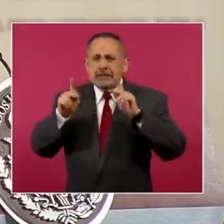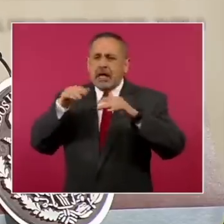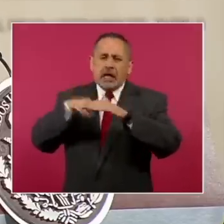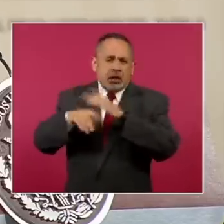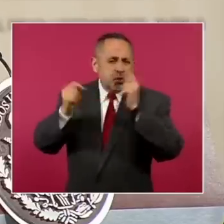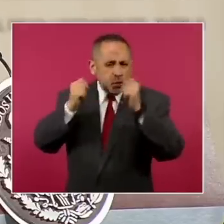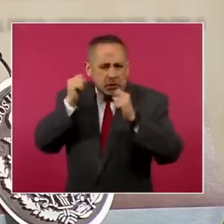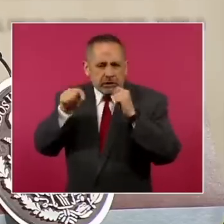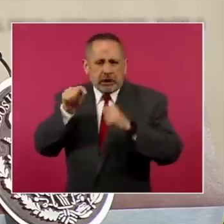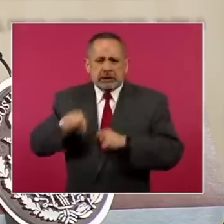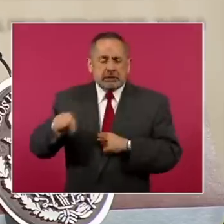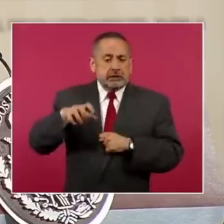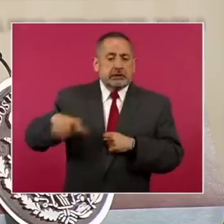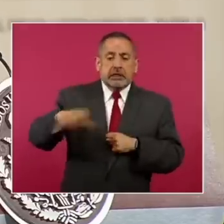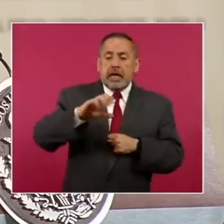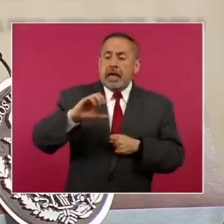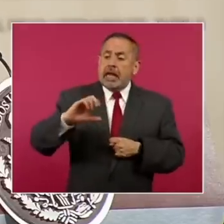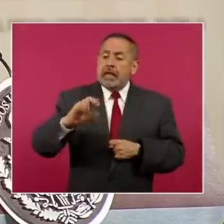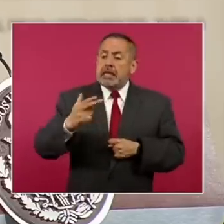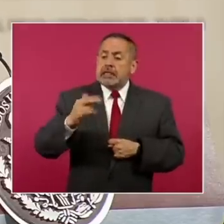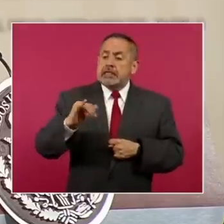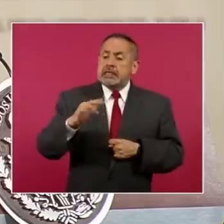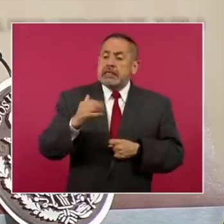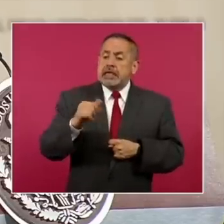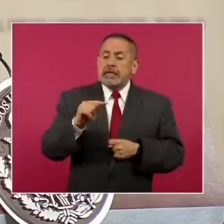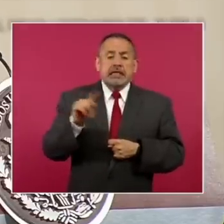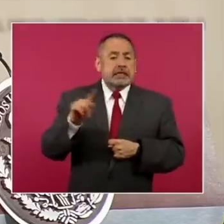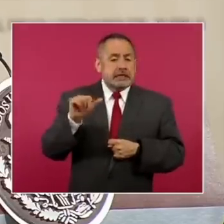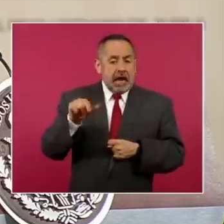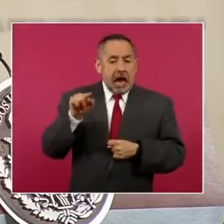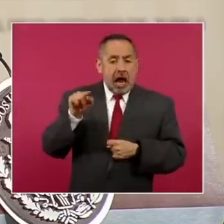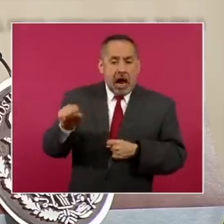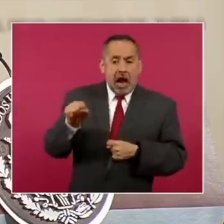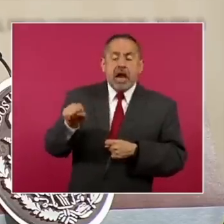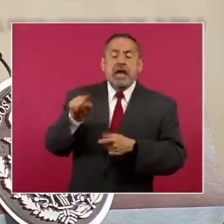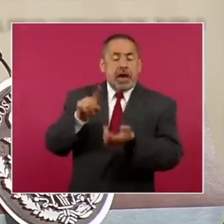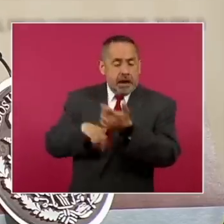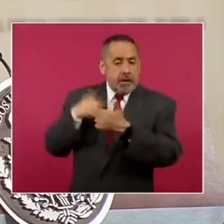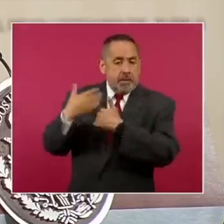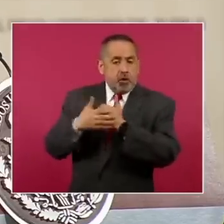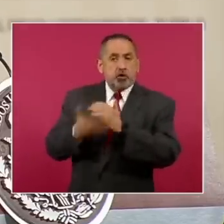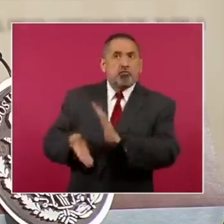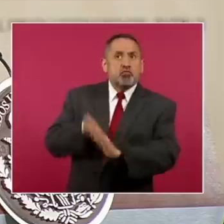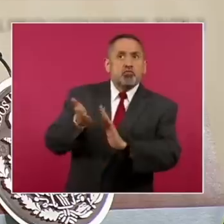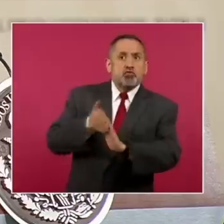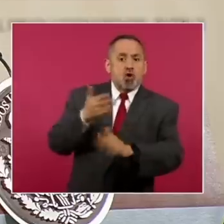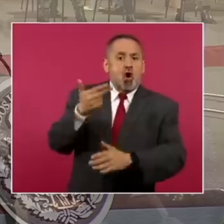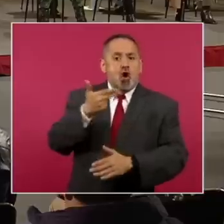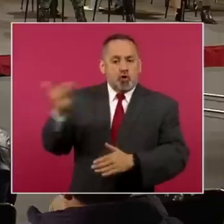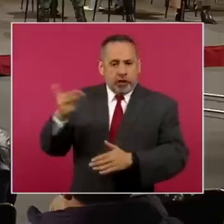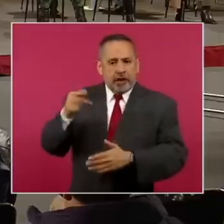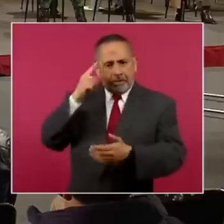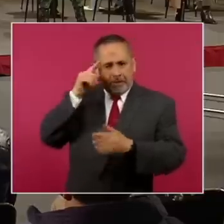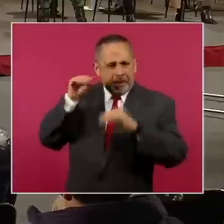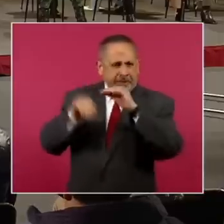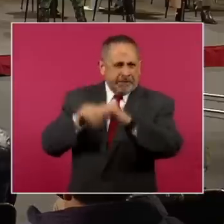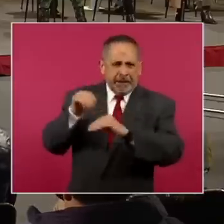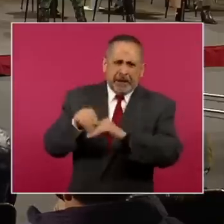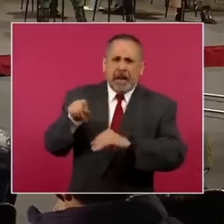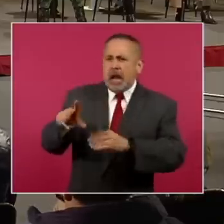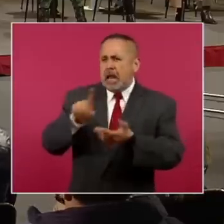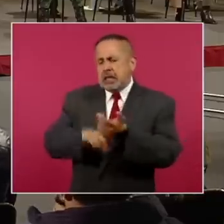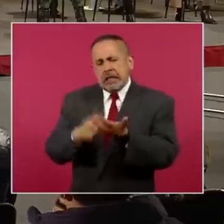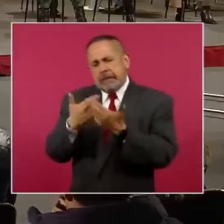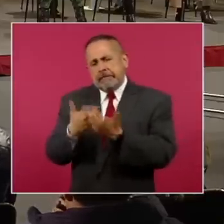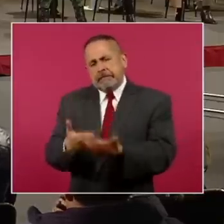específica en la zona de Chichén Itzá Está programado uno de los hoteles tren Maya además de la riqueza cultural